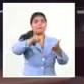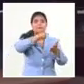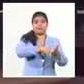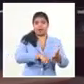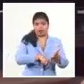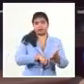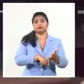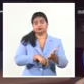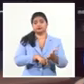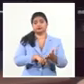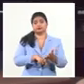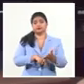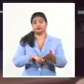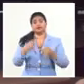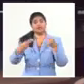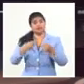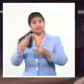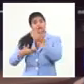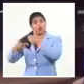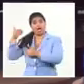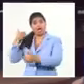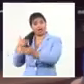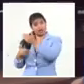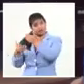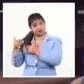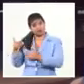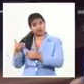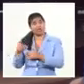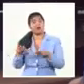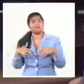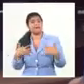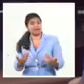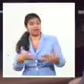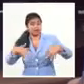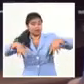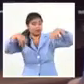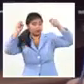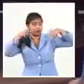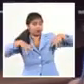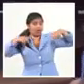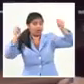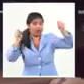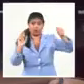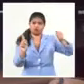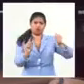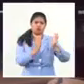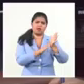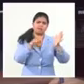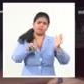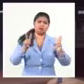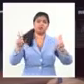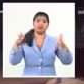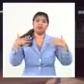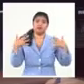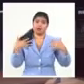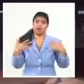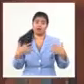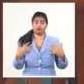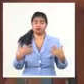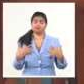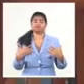había planteado en aquellos momentos para que no hubiera apagones en los meses de verano. Y era una estrategia bien concebida,